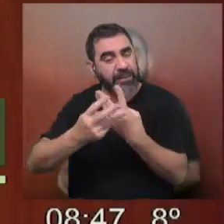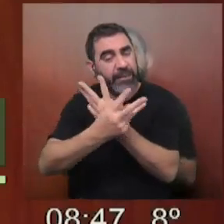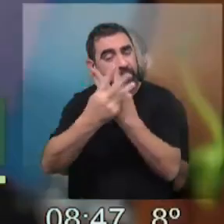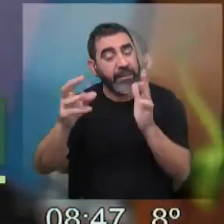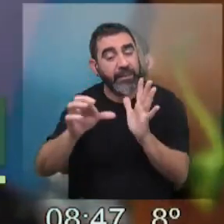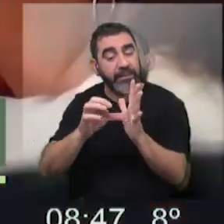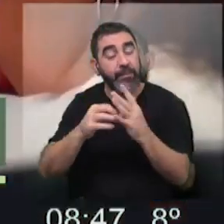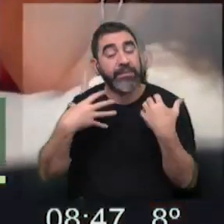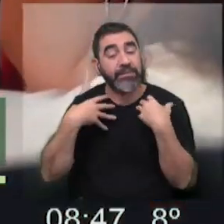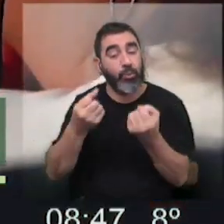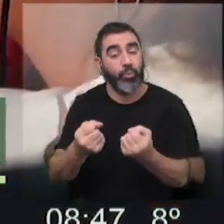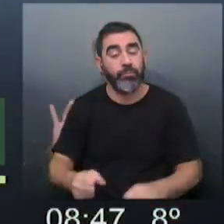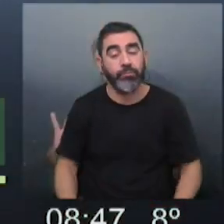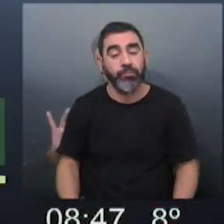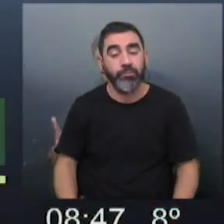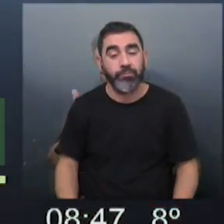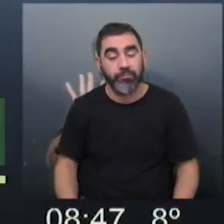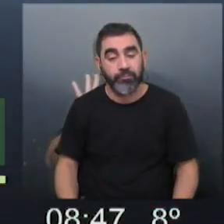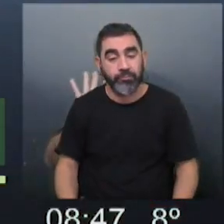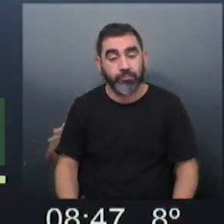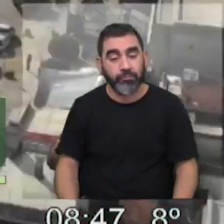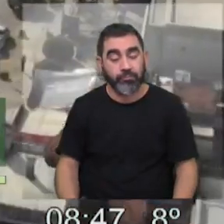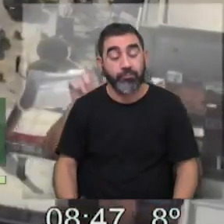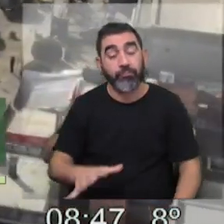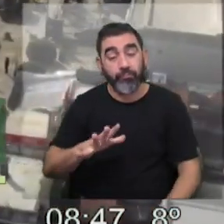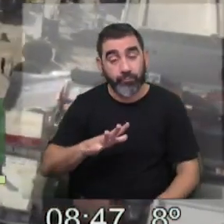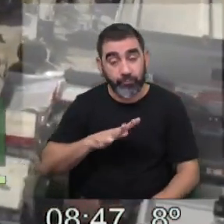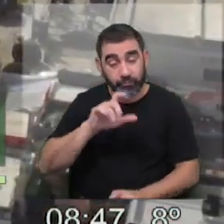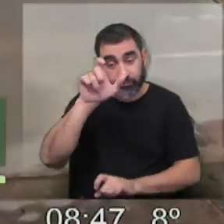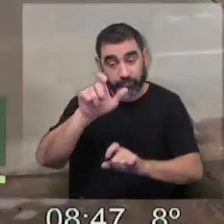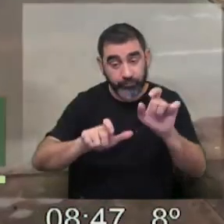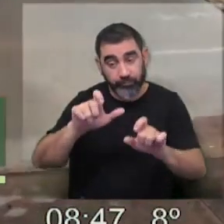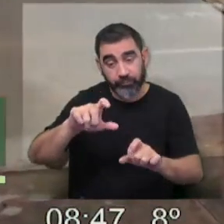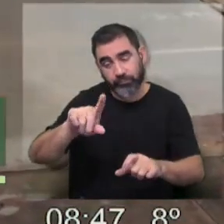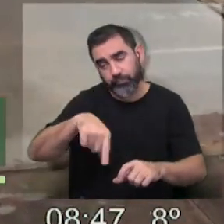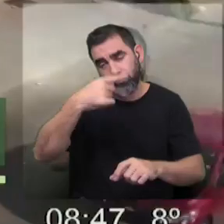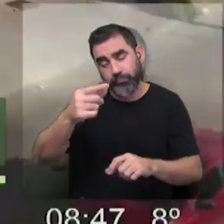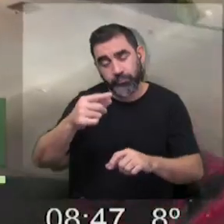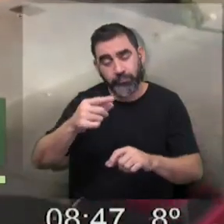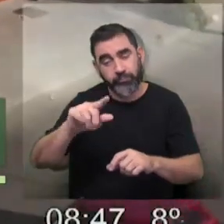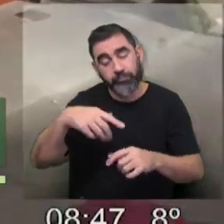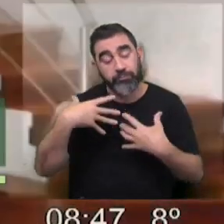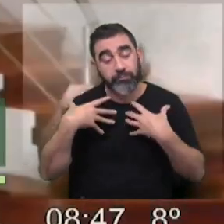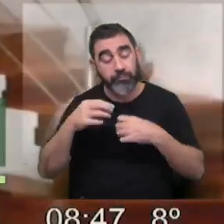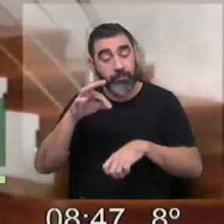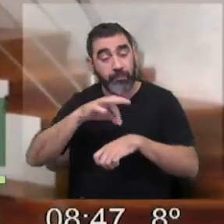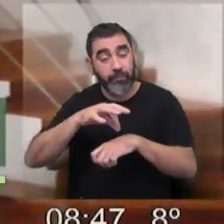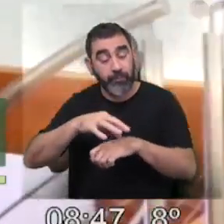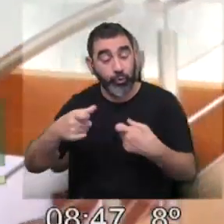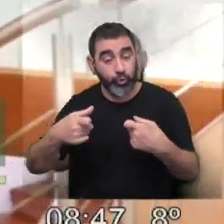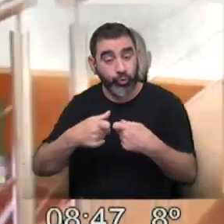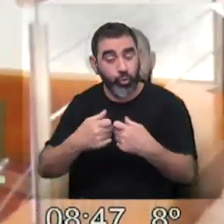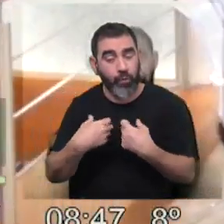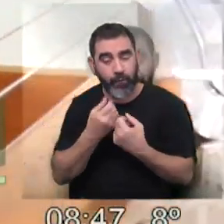del sistema de salud hemos visto hasta gente que este otros promotores de otros prestadores que están que